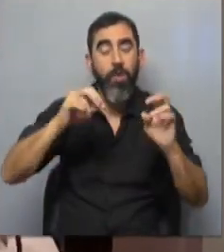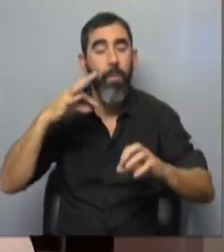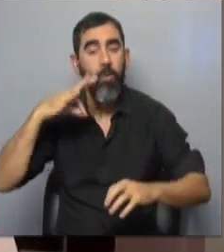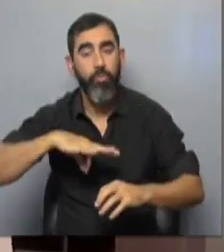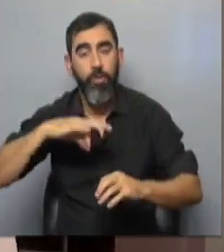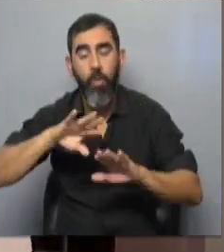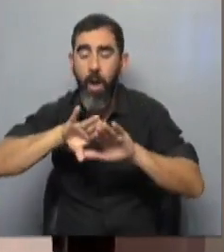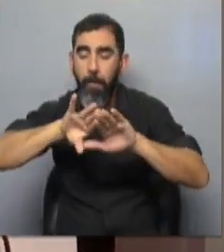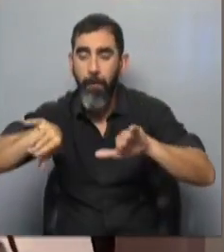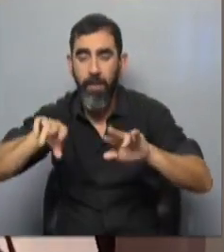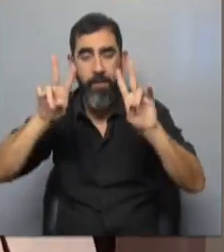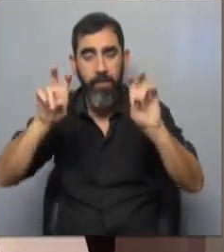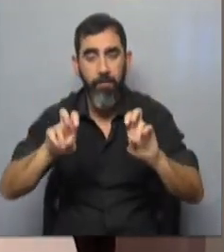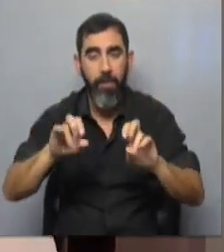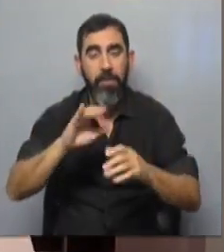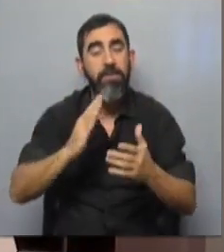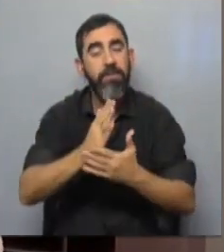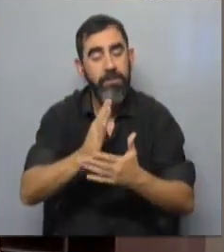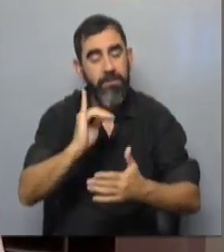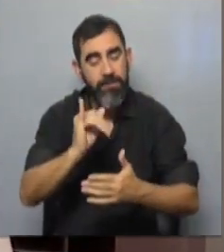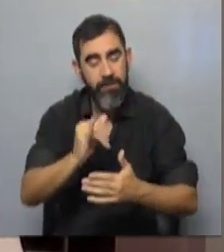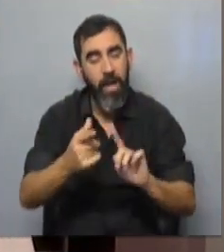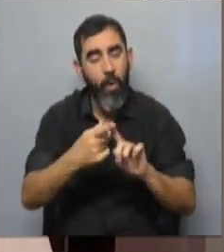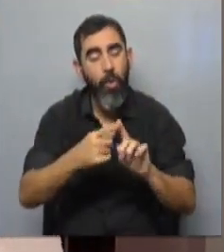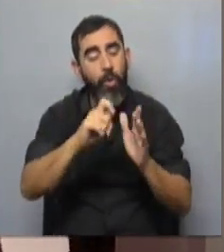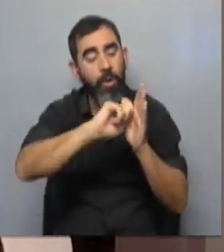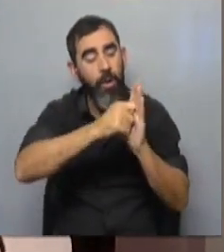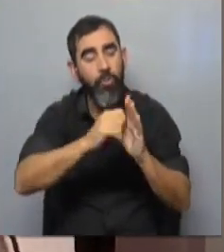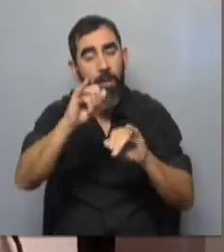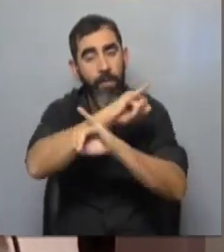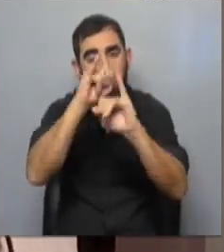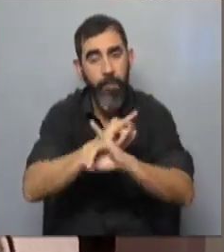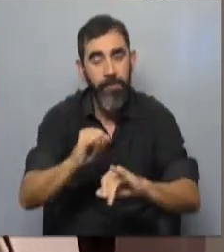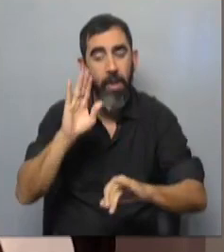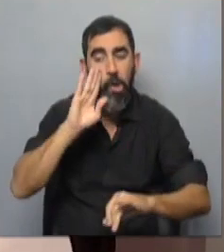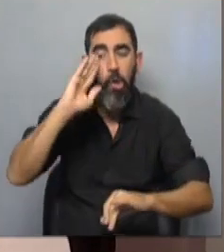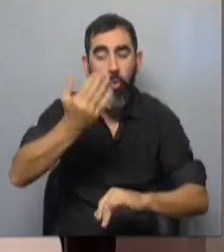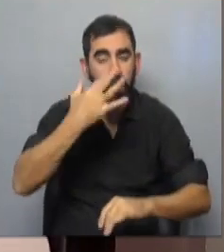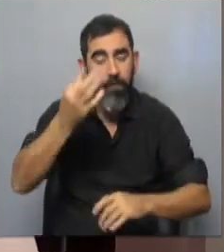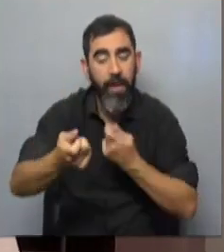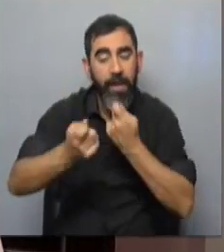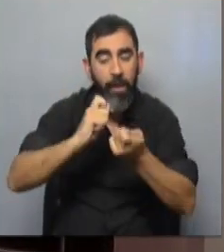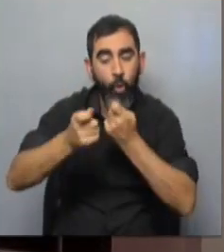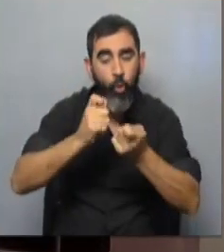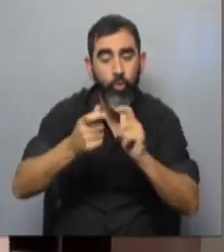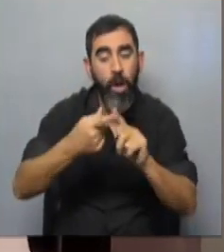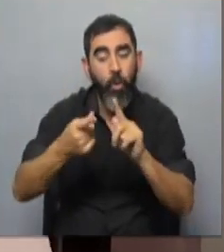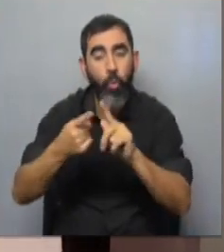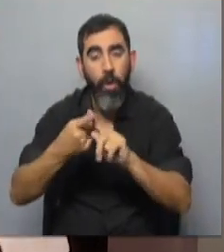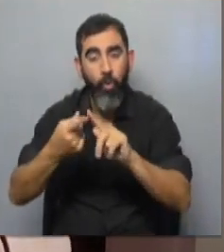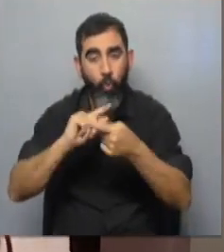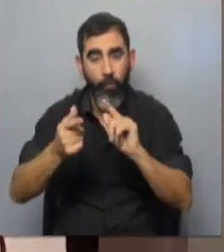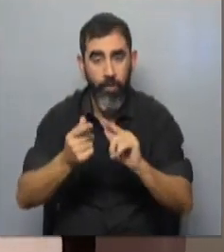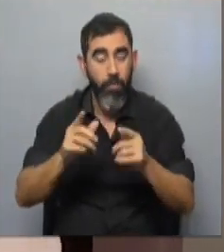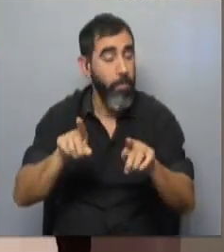salariales, independientemente que nosotros sí estamos de acuerdo en una cláusula de paz que reconozca lo que se ha negociado y acordado en el Consejo Salario,